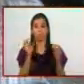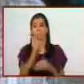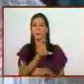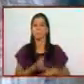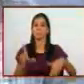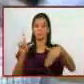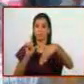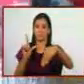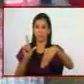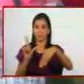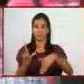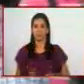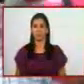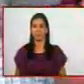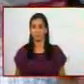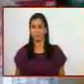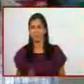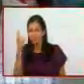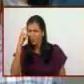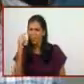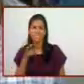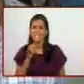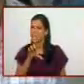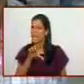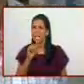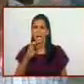¿Usted sabe qué es la CELAC? No.